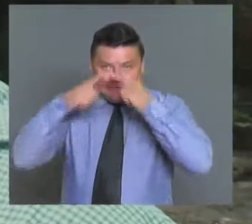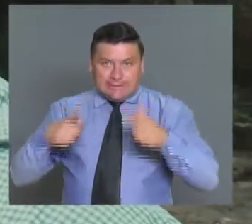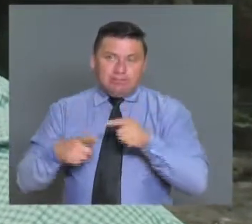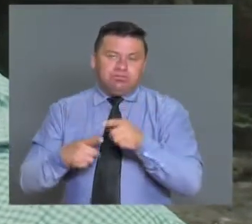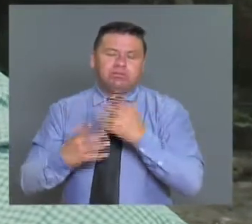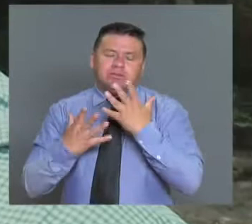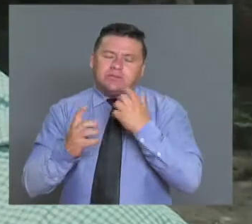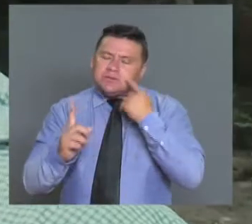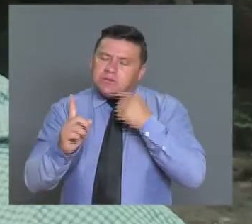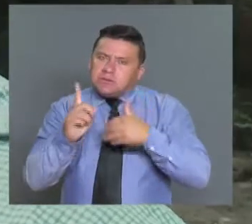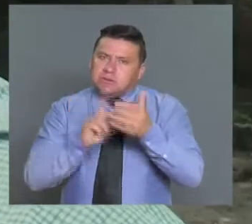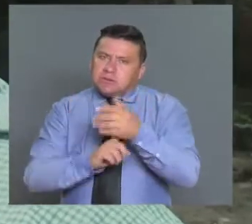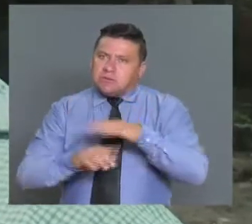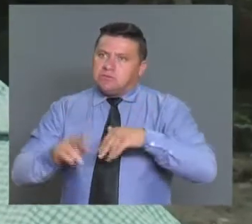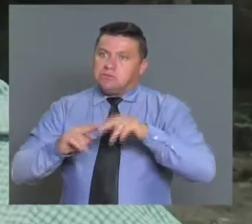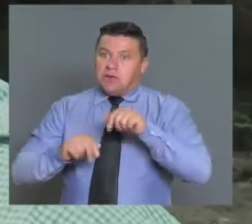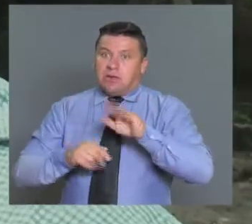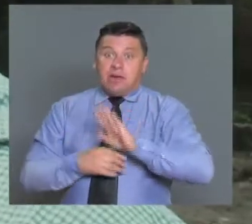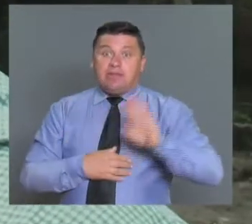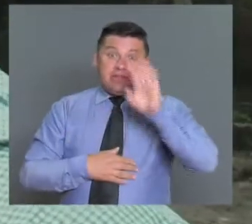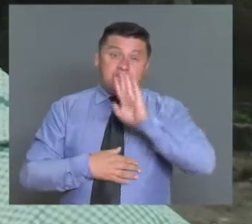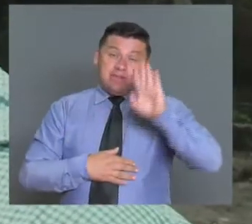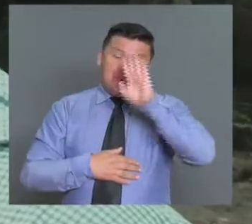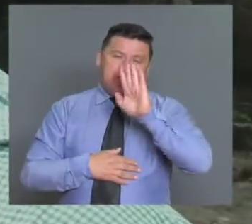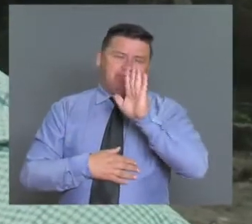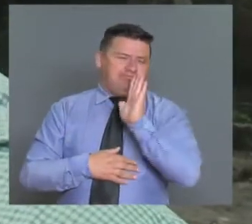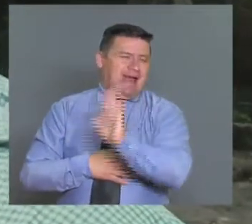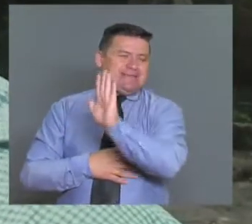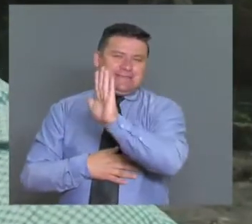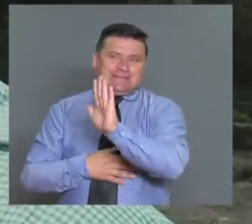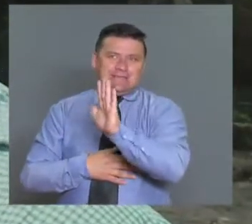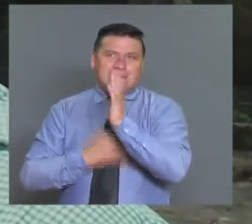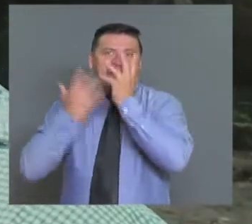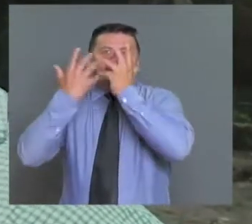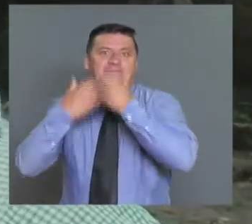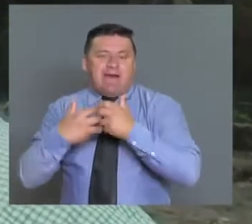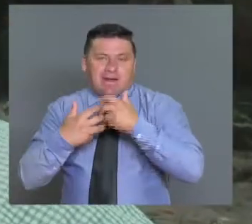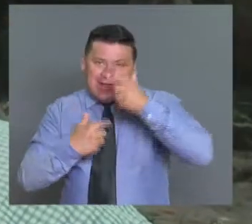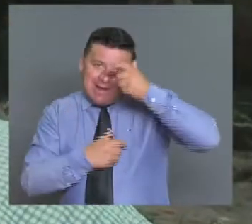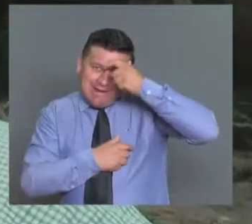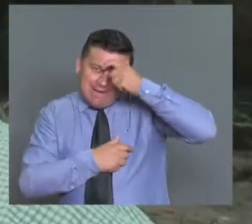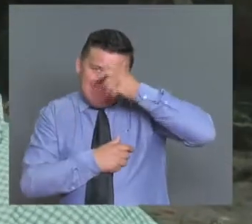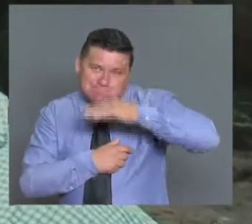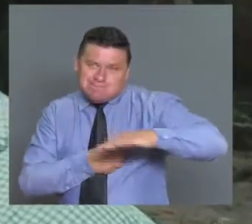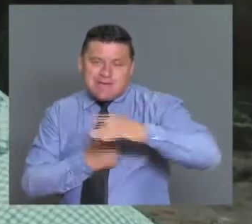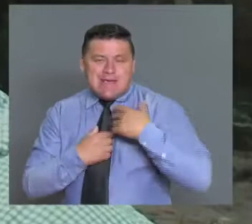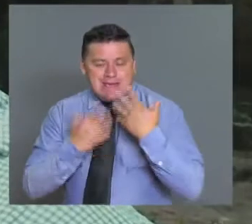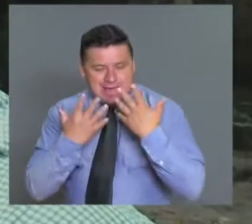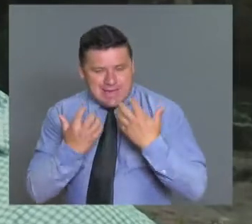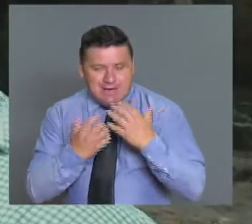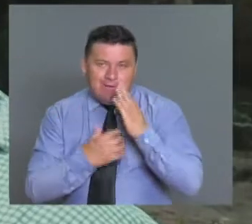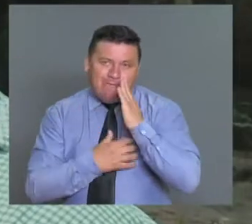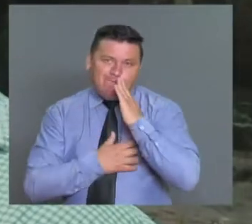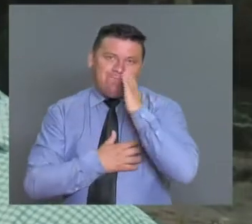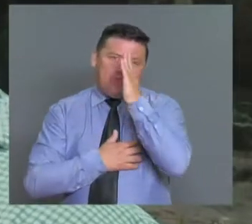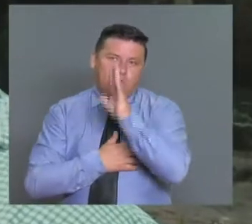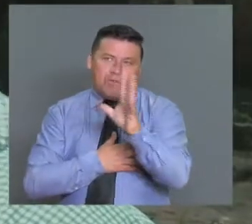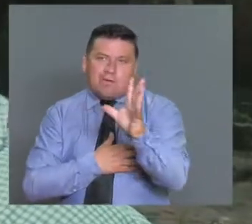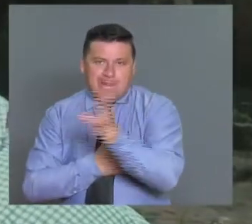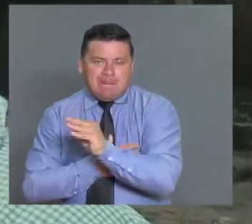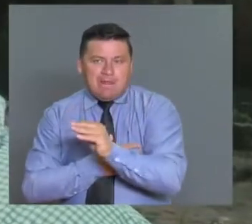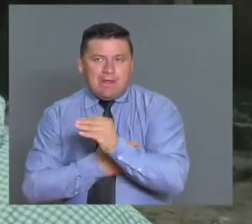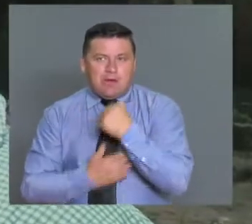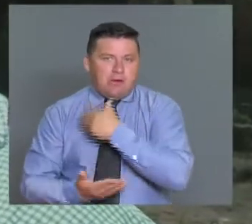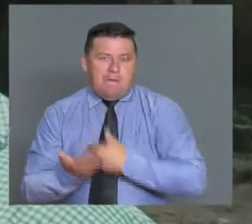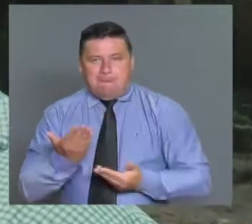idea es proyectarlo, porque este es un departamento netamente agroindustrial, ganadero, y pues queremos proyectarlo a futuro, que todos tengan